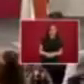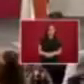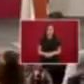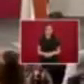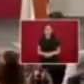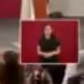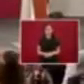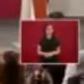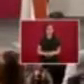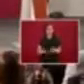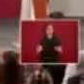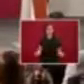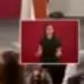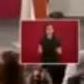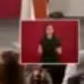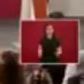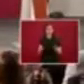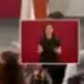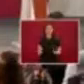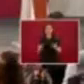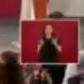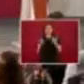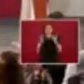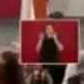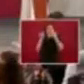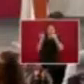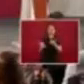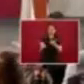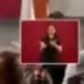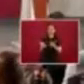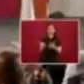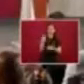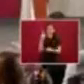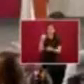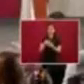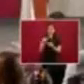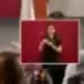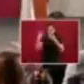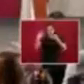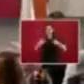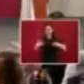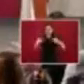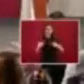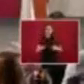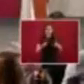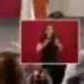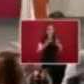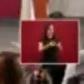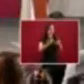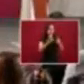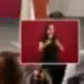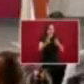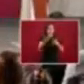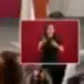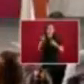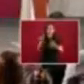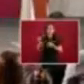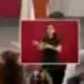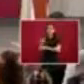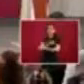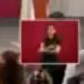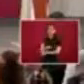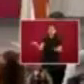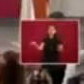pero nosotros que teníamos una serie cara a cara en vivienda ya no se puede hacer, y vamos a estar en un periodo de